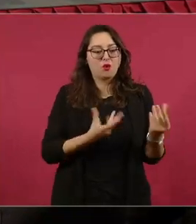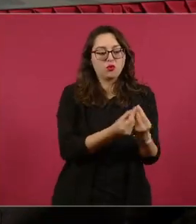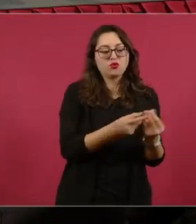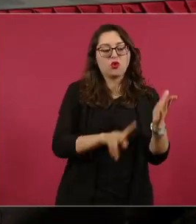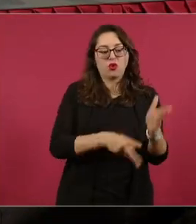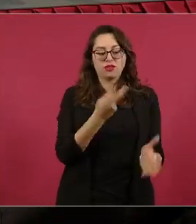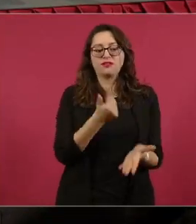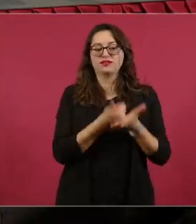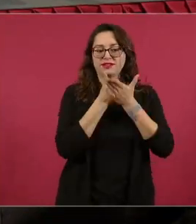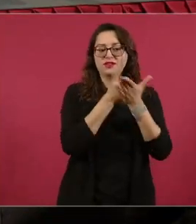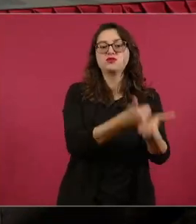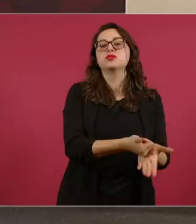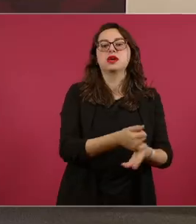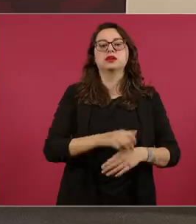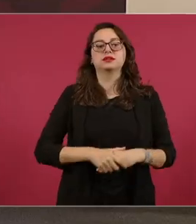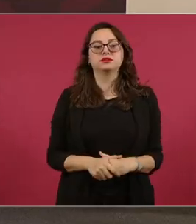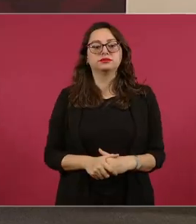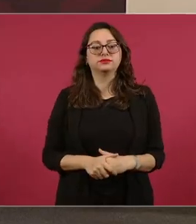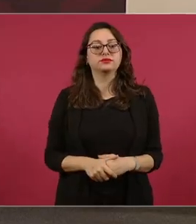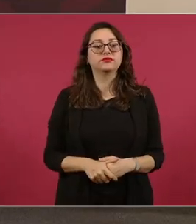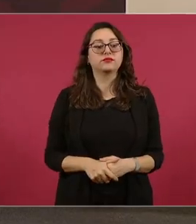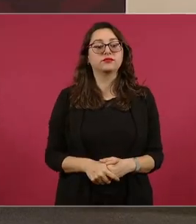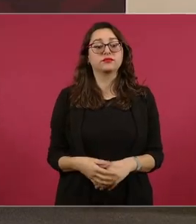pero miren lo que dice, ajá,